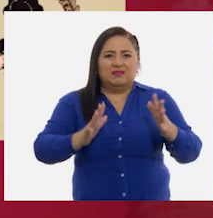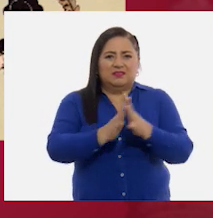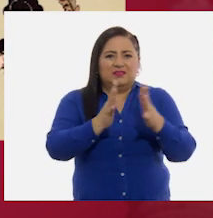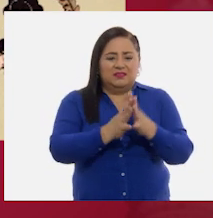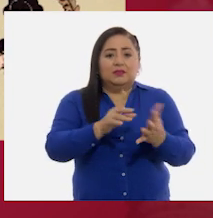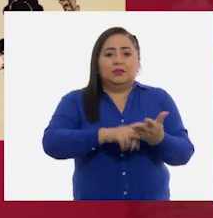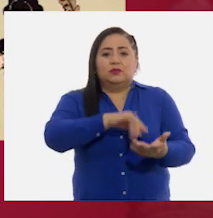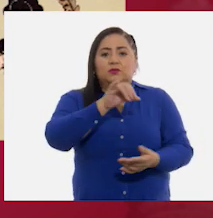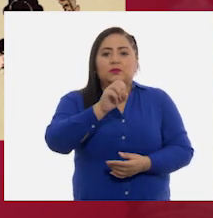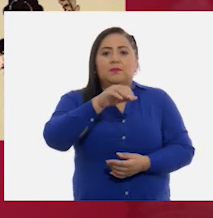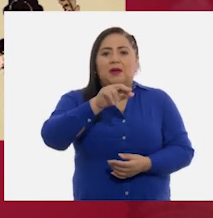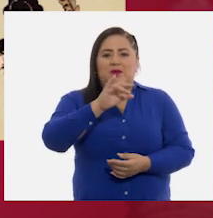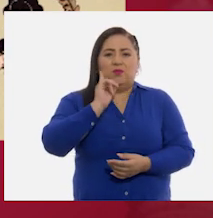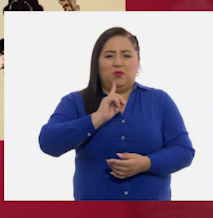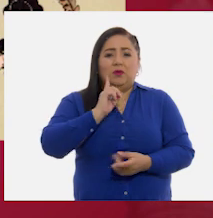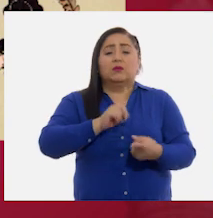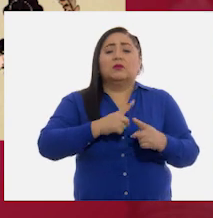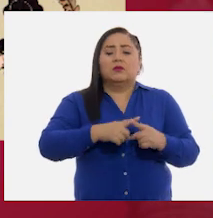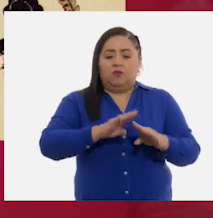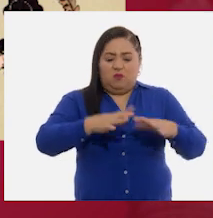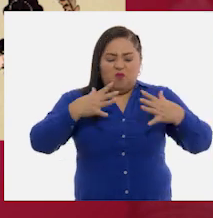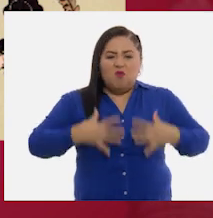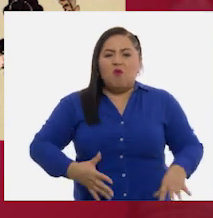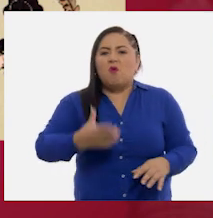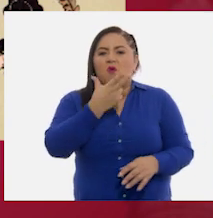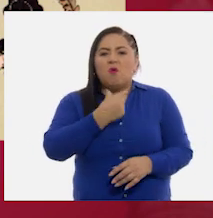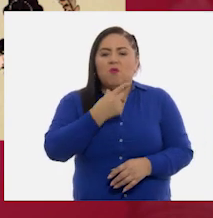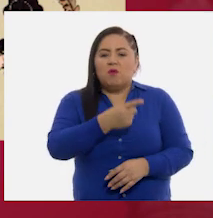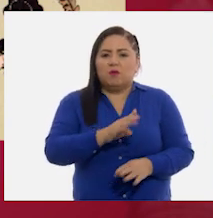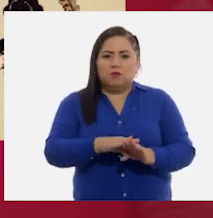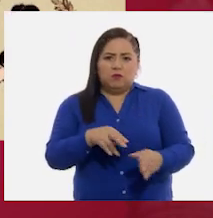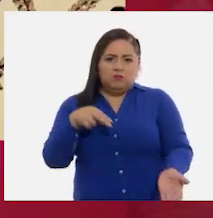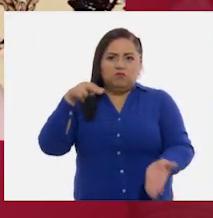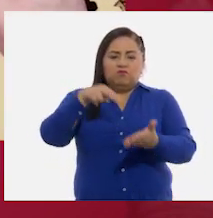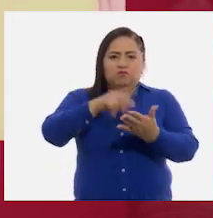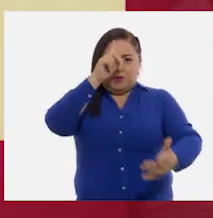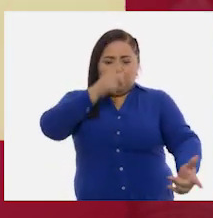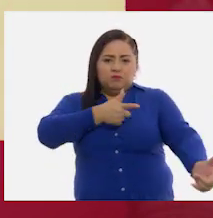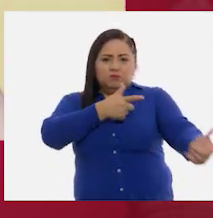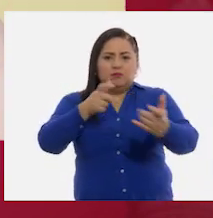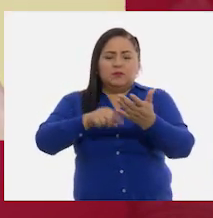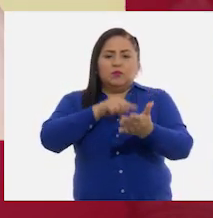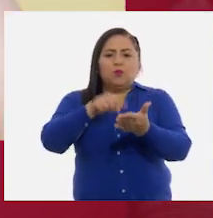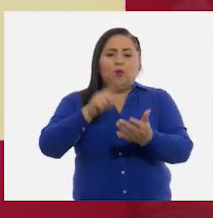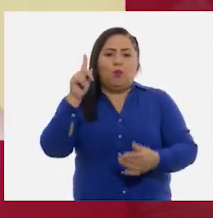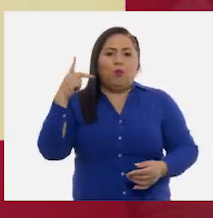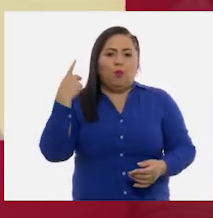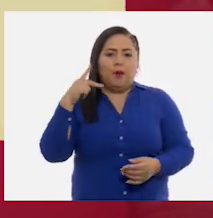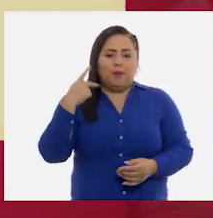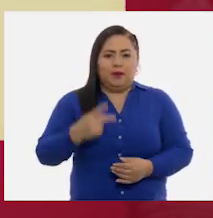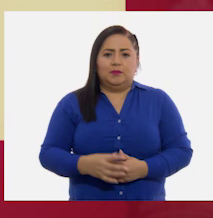María Josefa Martínez, quien vestida como hombre se puso al frente de un batallón en Puebla.